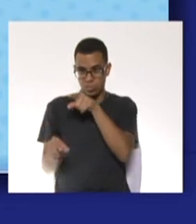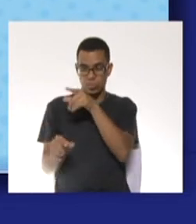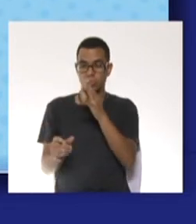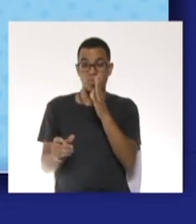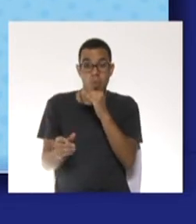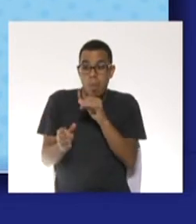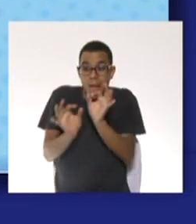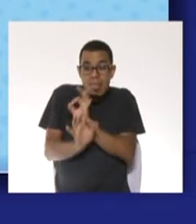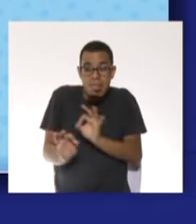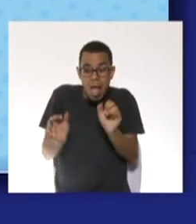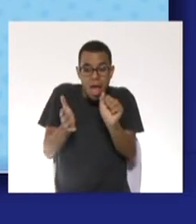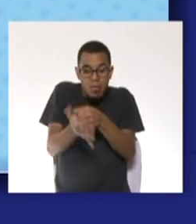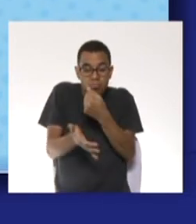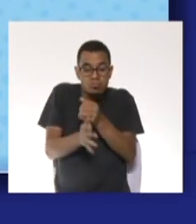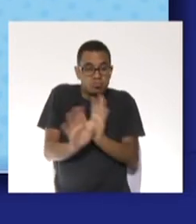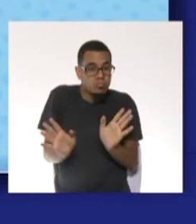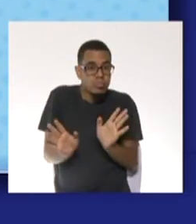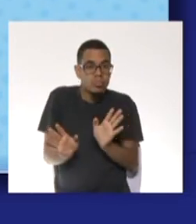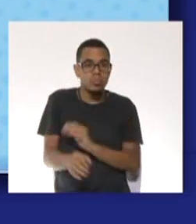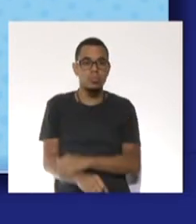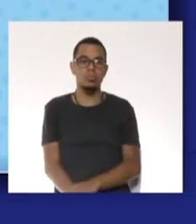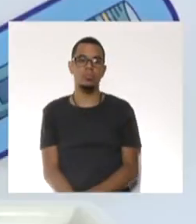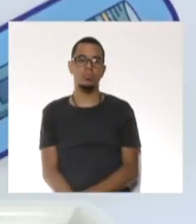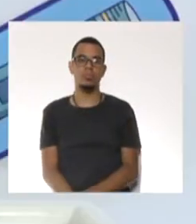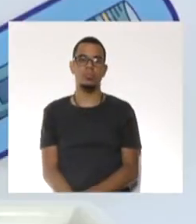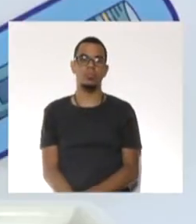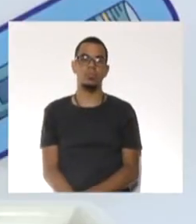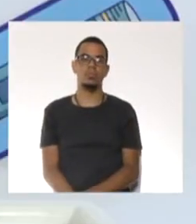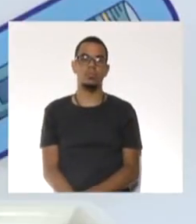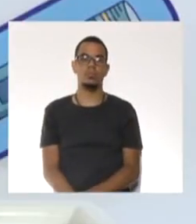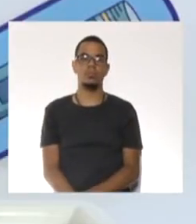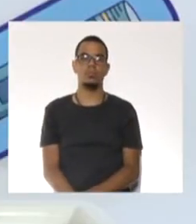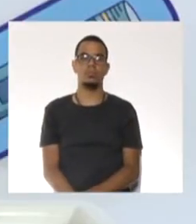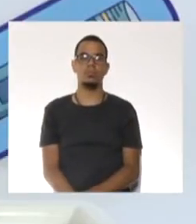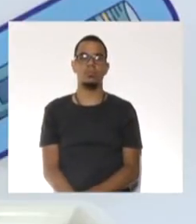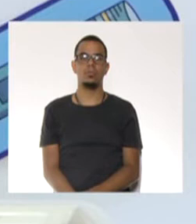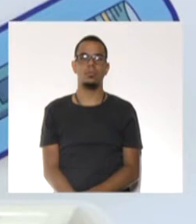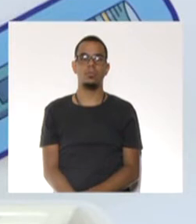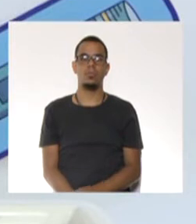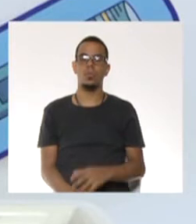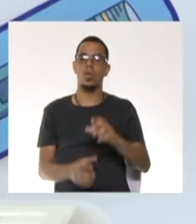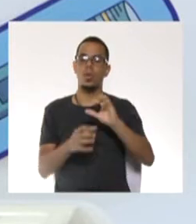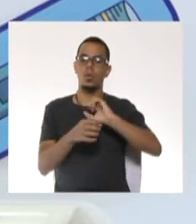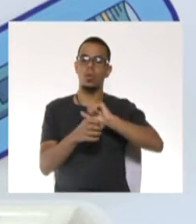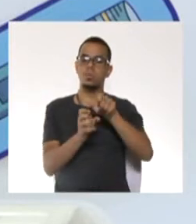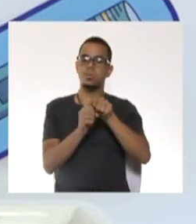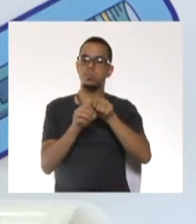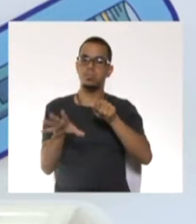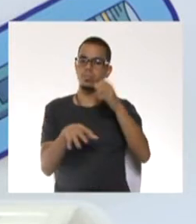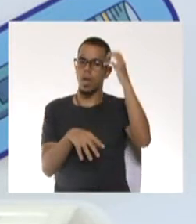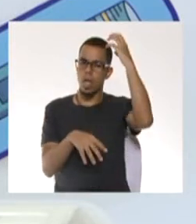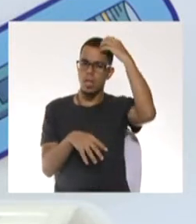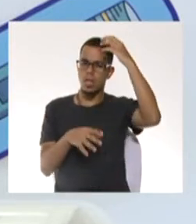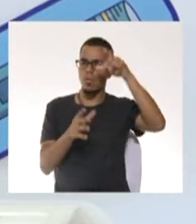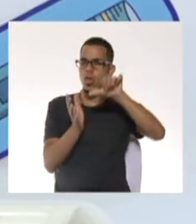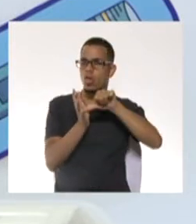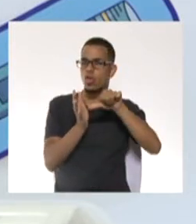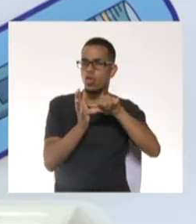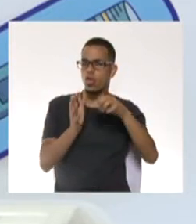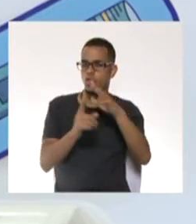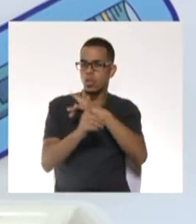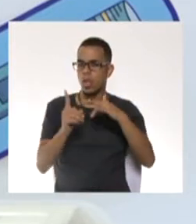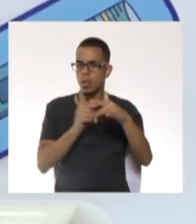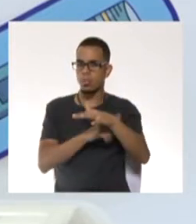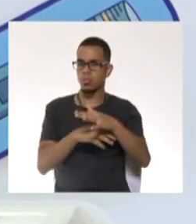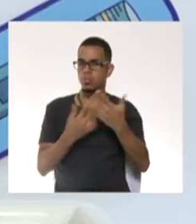existían. Muy bien. Sin embargo, los gases nobles, ¿dónde los vemos en la naturaleza? O